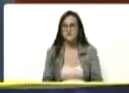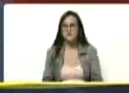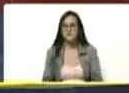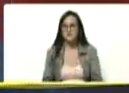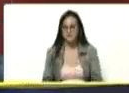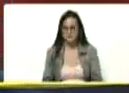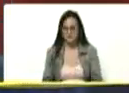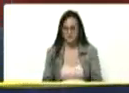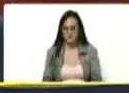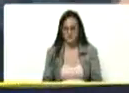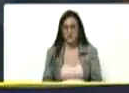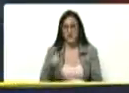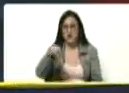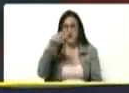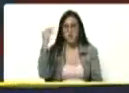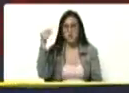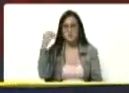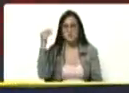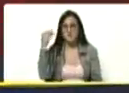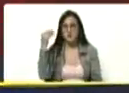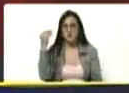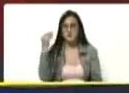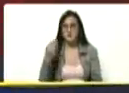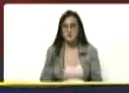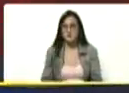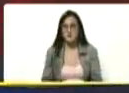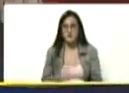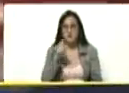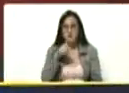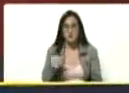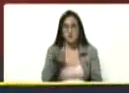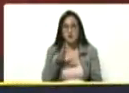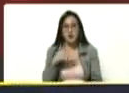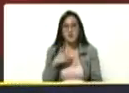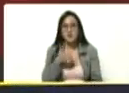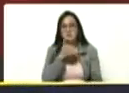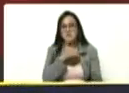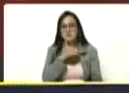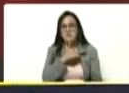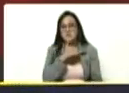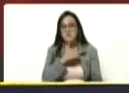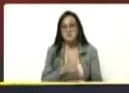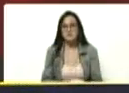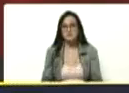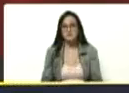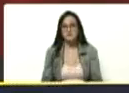Los yanquis pensaban que el pueblo se iba a rendir.